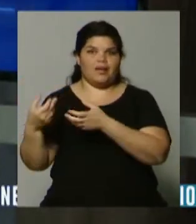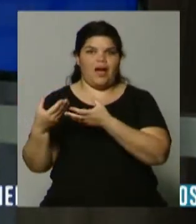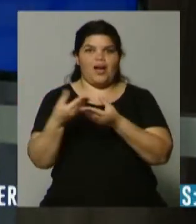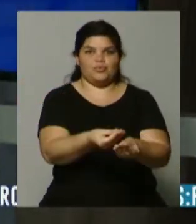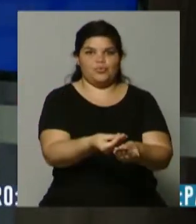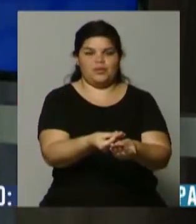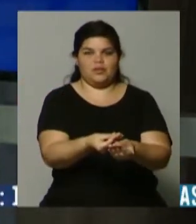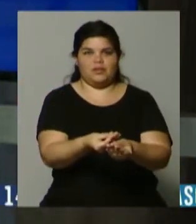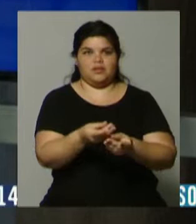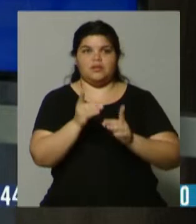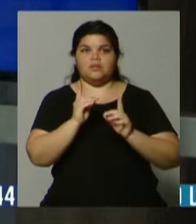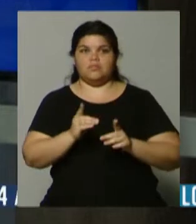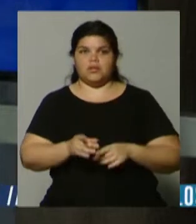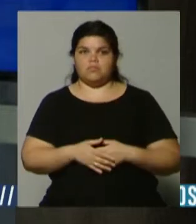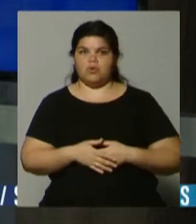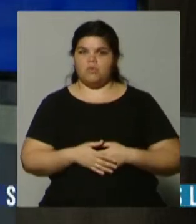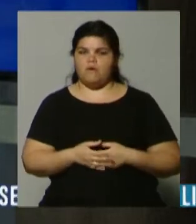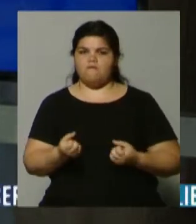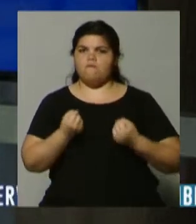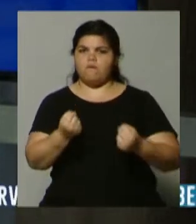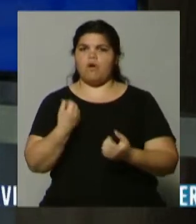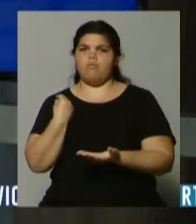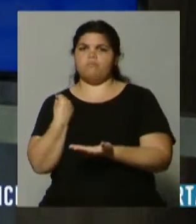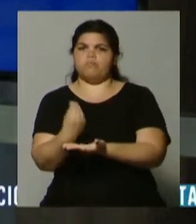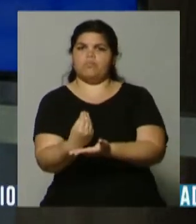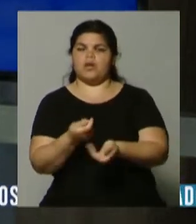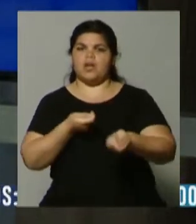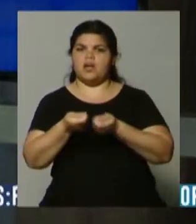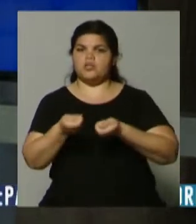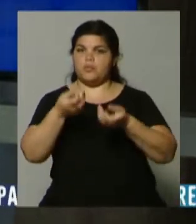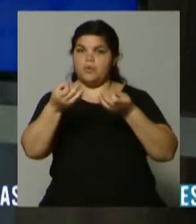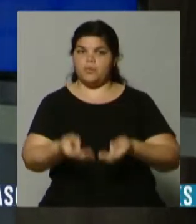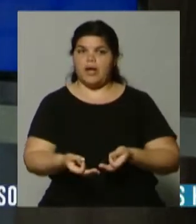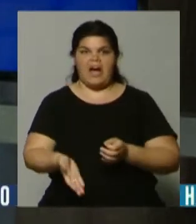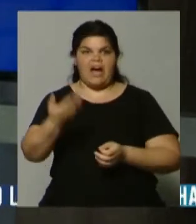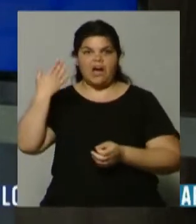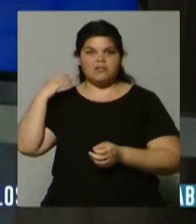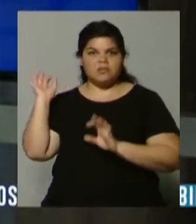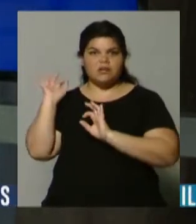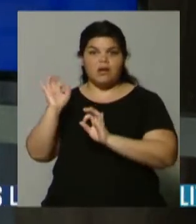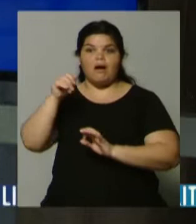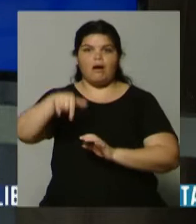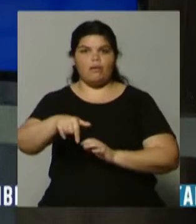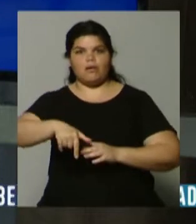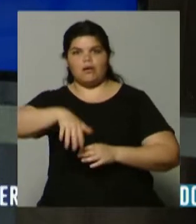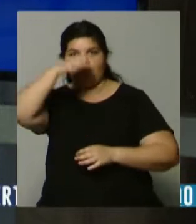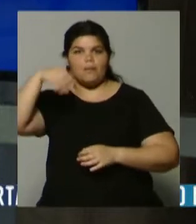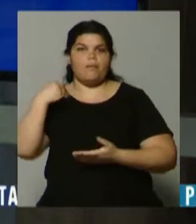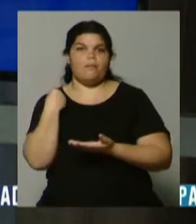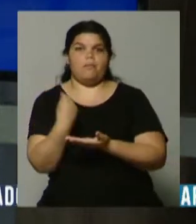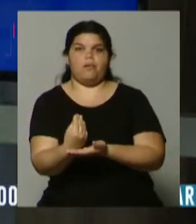con una imagen con tan buena ponderación de su gestión. Hacía mucho tiempo que no pasaba. Esto claramente ha sido un